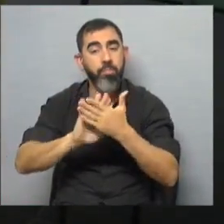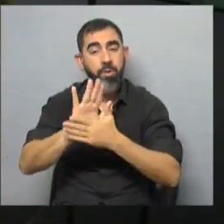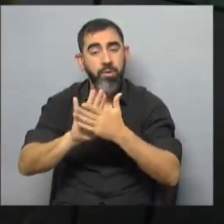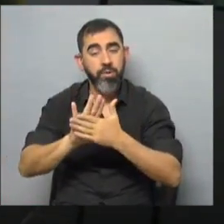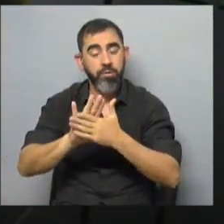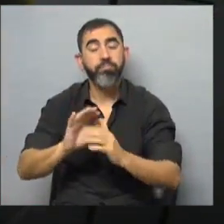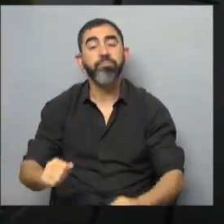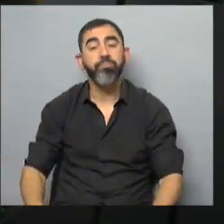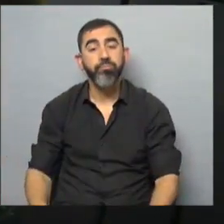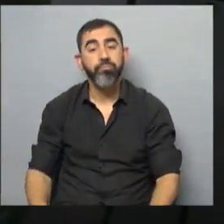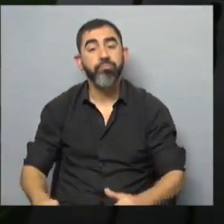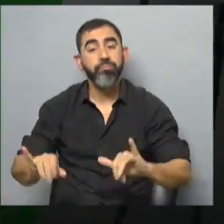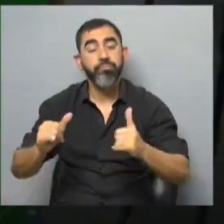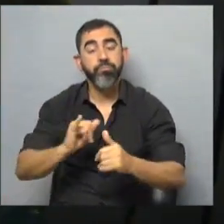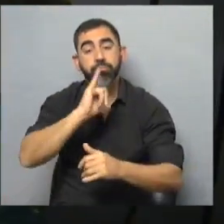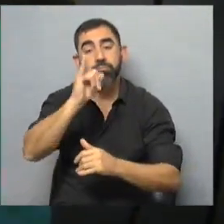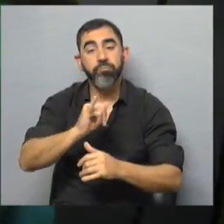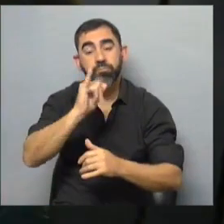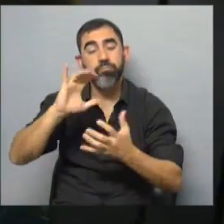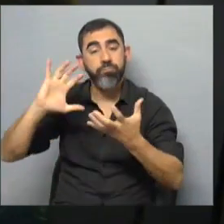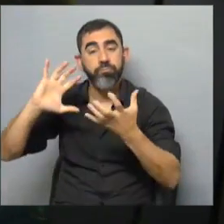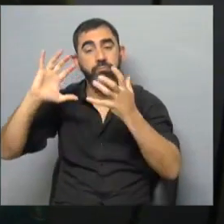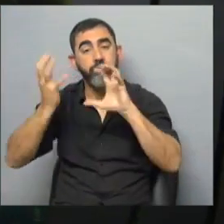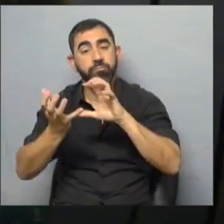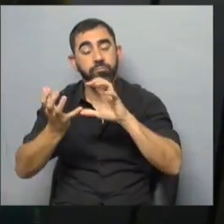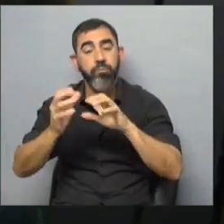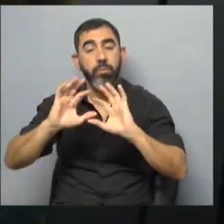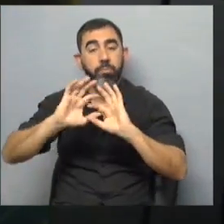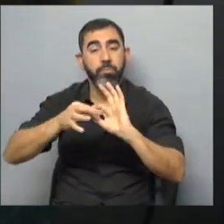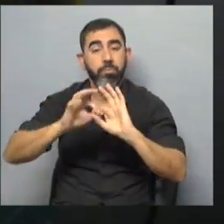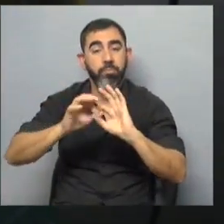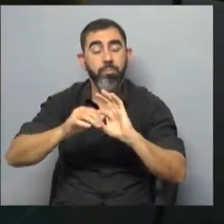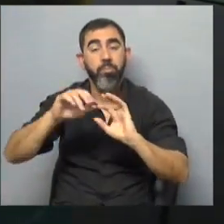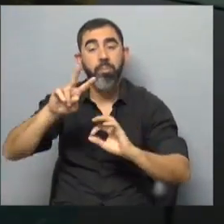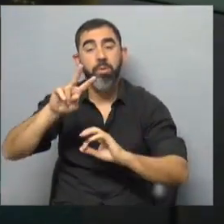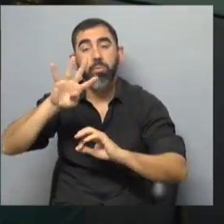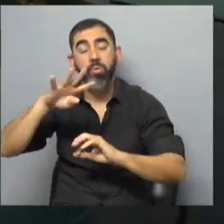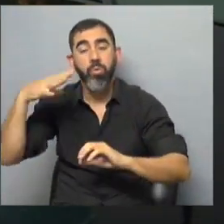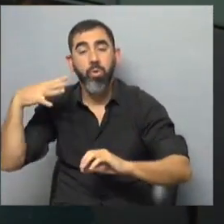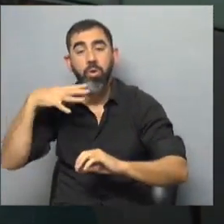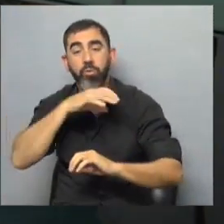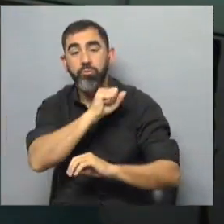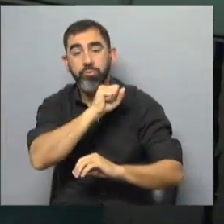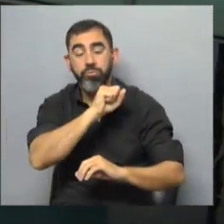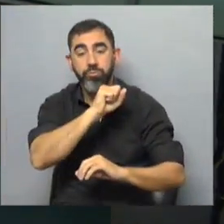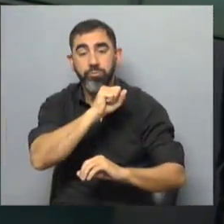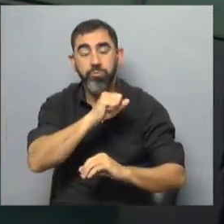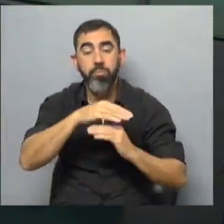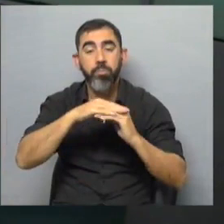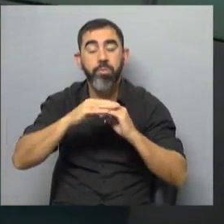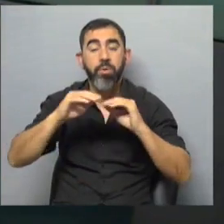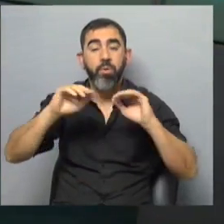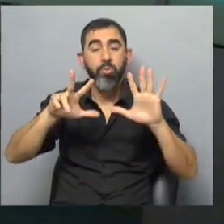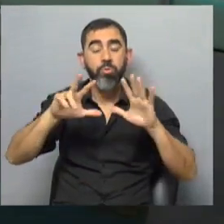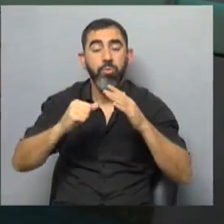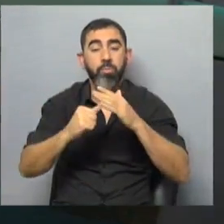se confirma. Y ya les contamos qué dice Inumet para este miércoles 24 de agosto, que decía que teníamos una mínima de 8 y